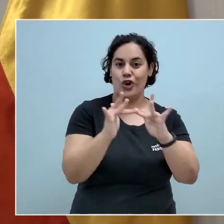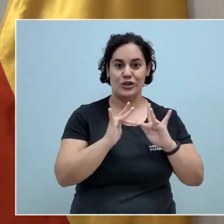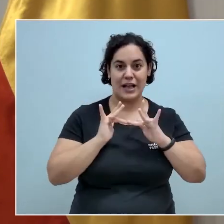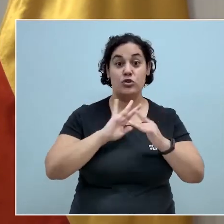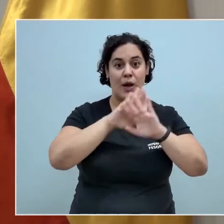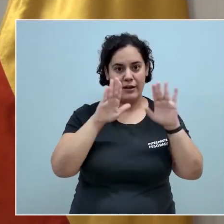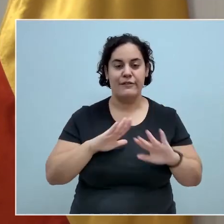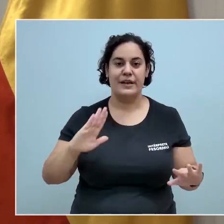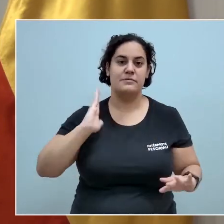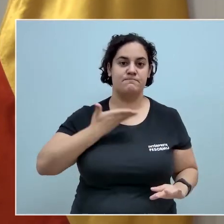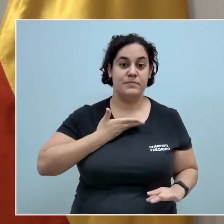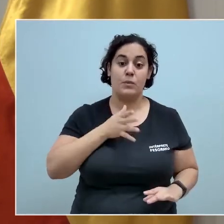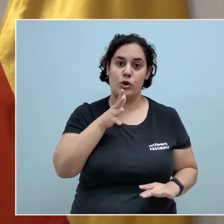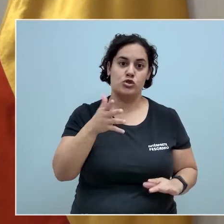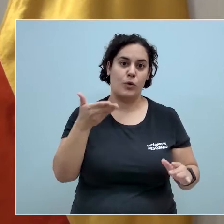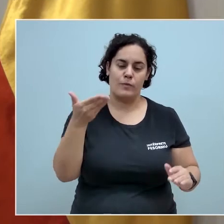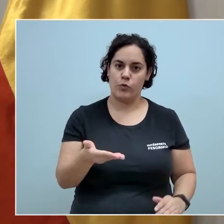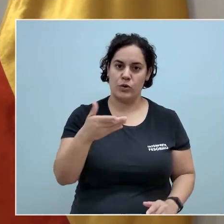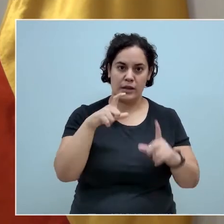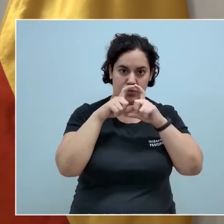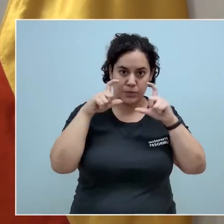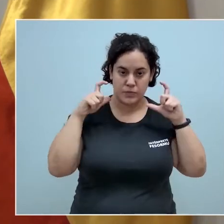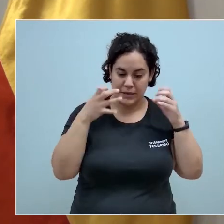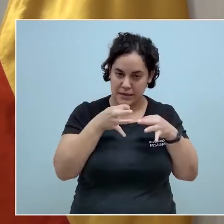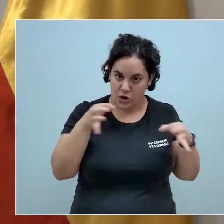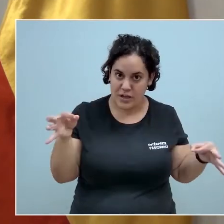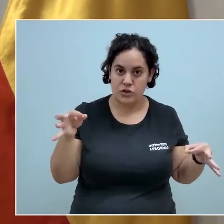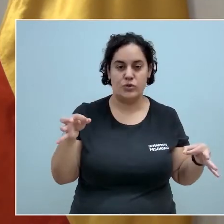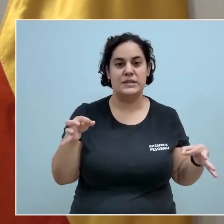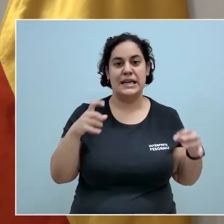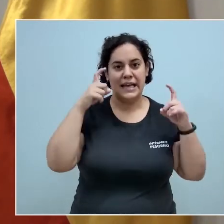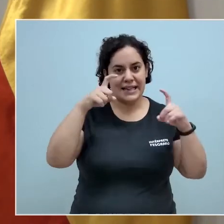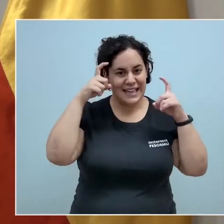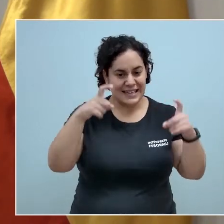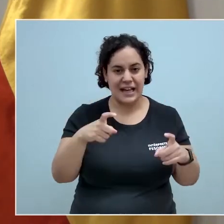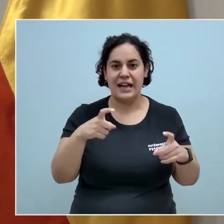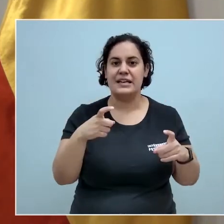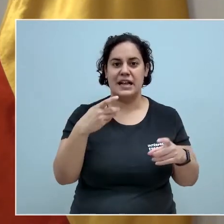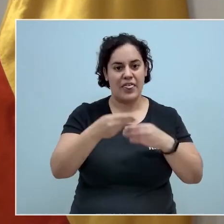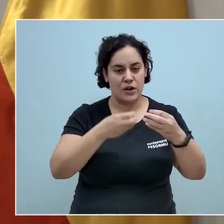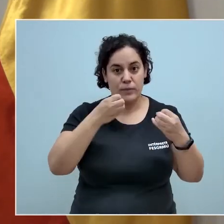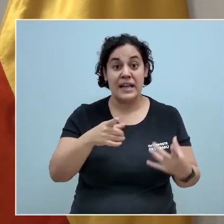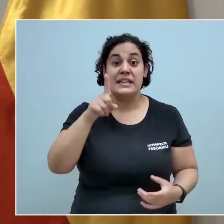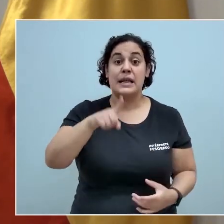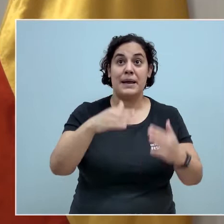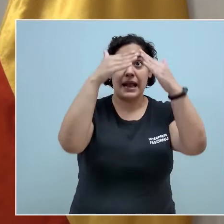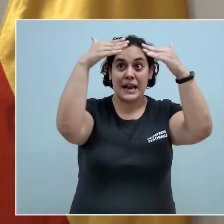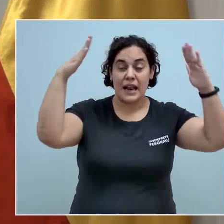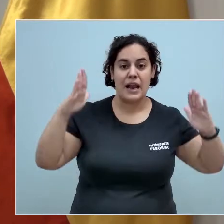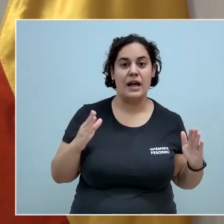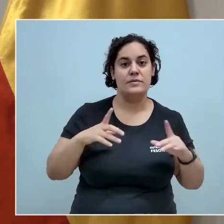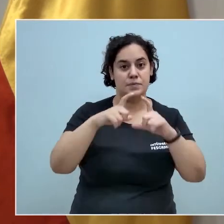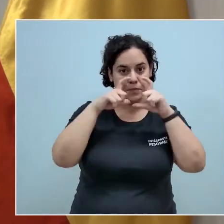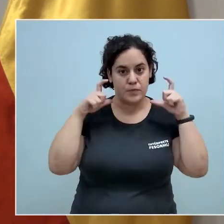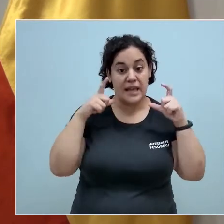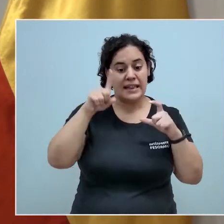de la mascarilla, su uso correcto, siempre que podamos, especialmente en ambientes cerrados, así como el lavado frecuente de manos,